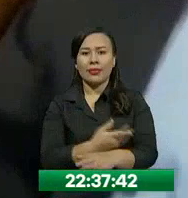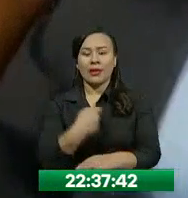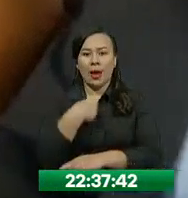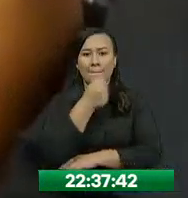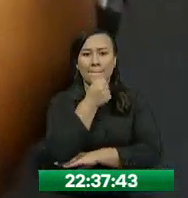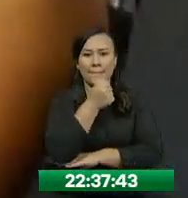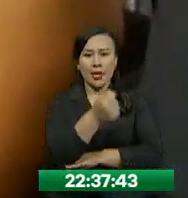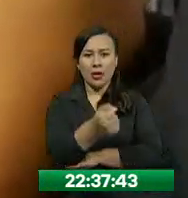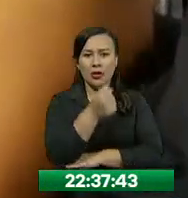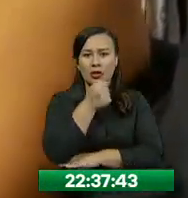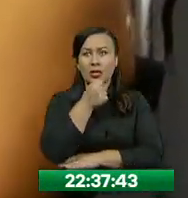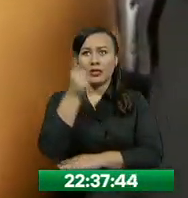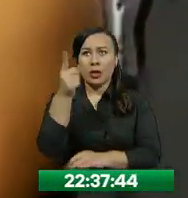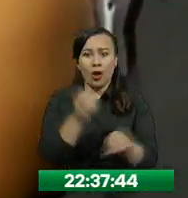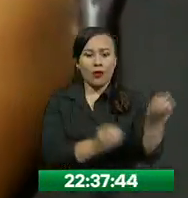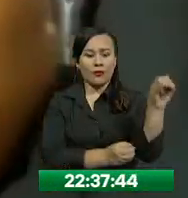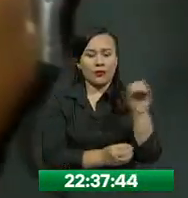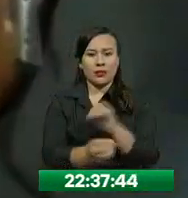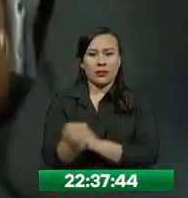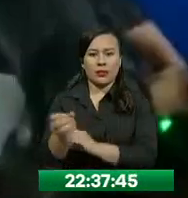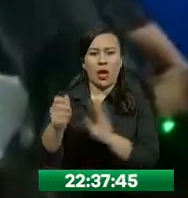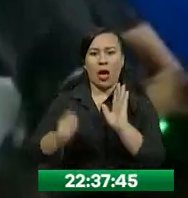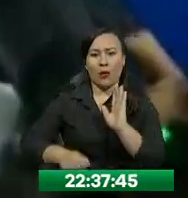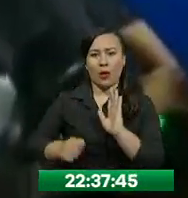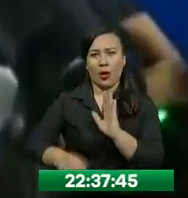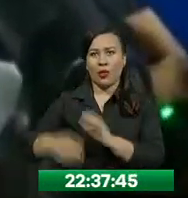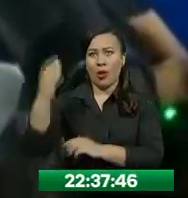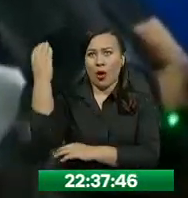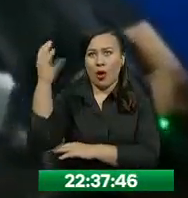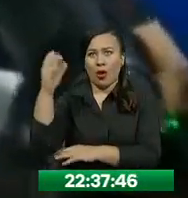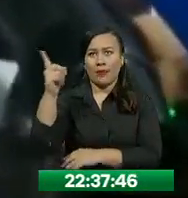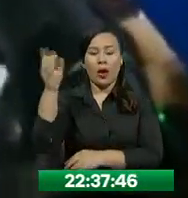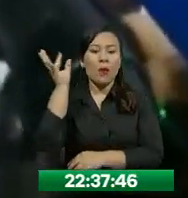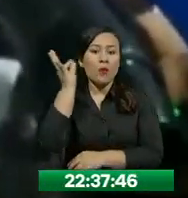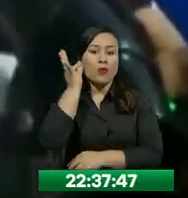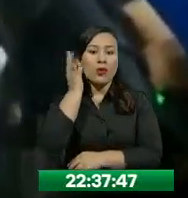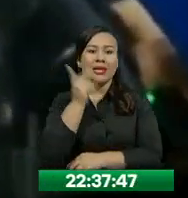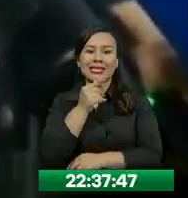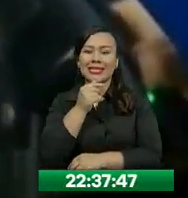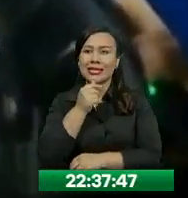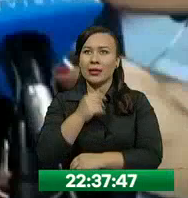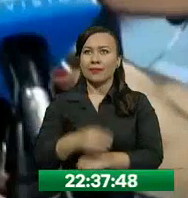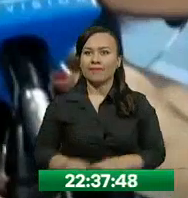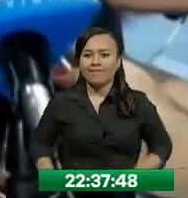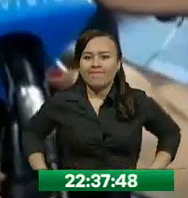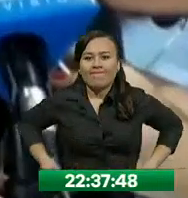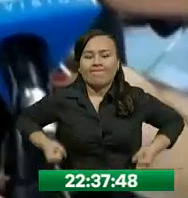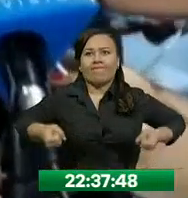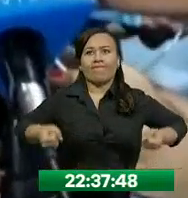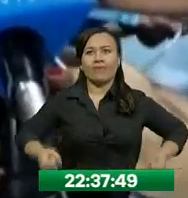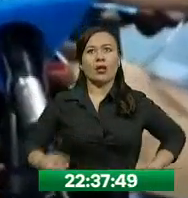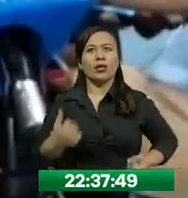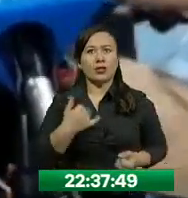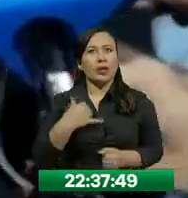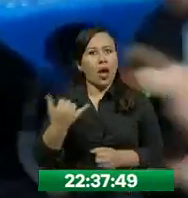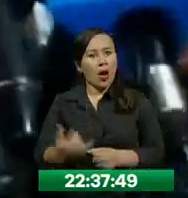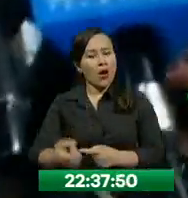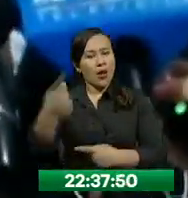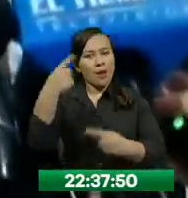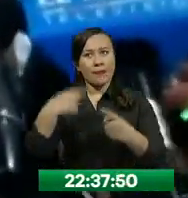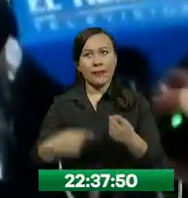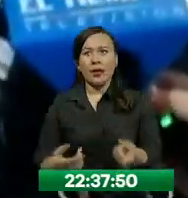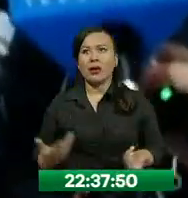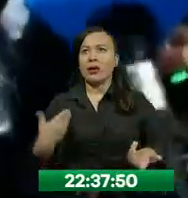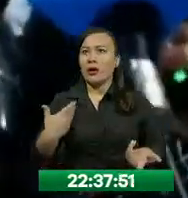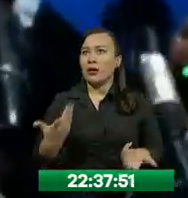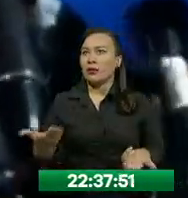de prensa en la oficina de su abogado en la ciudad de Cali. Claudia Jimena Orozco llegó apoyada en 2 muletas. Estoy aquí para ponerme a